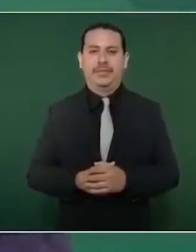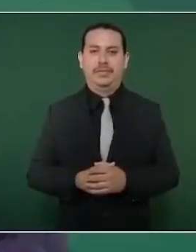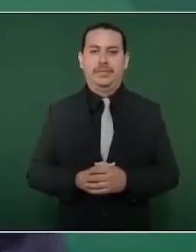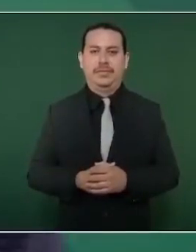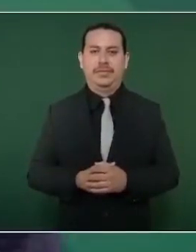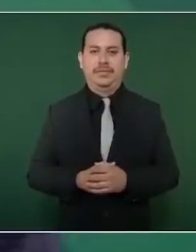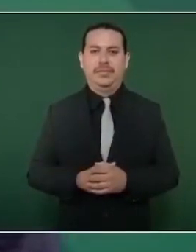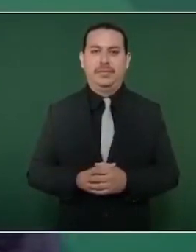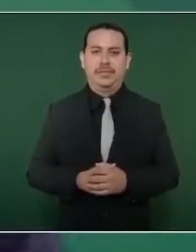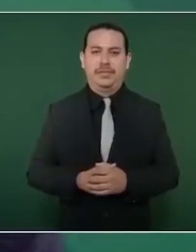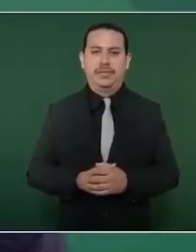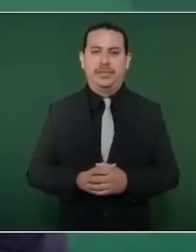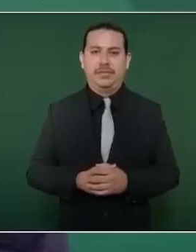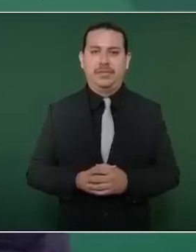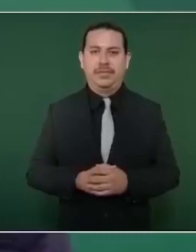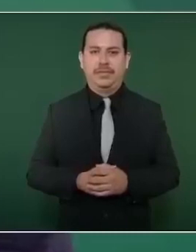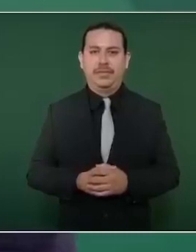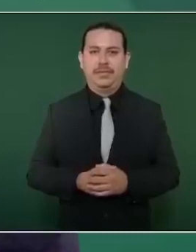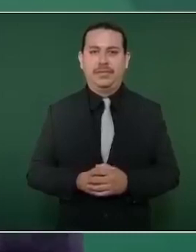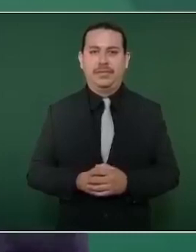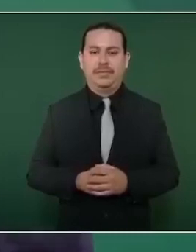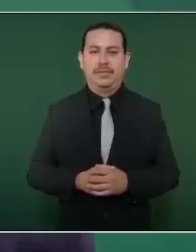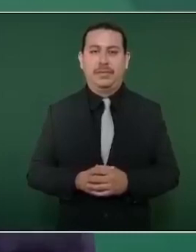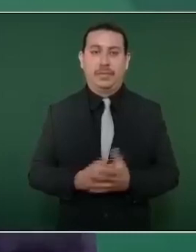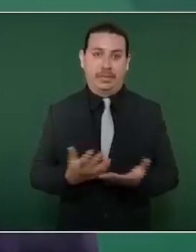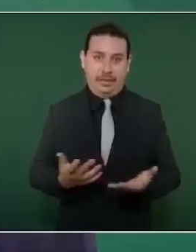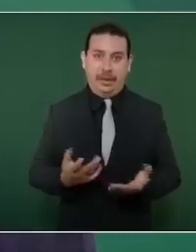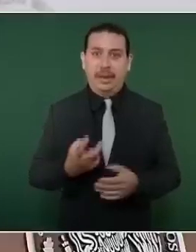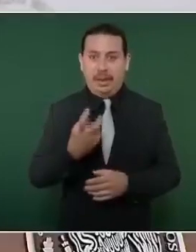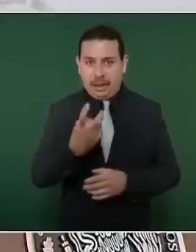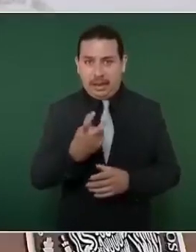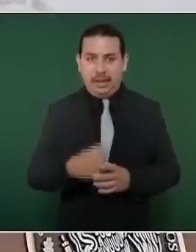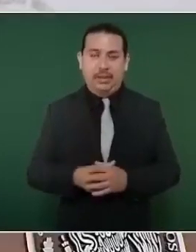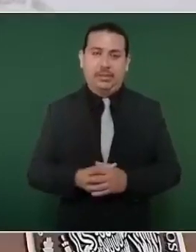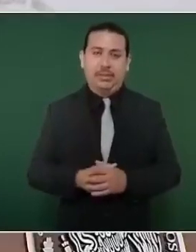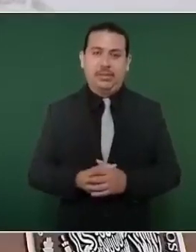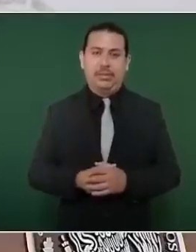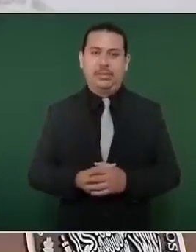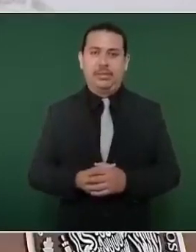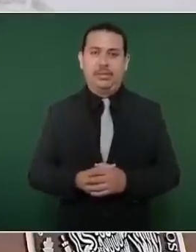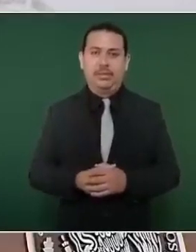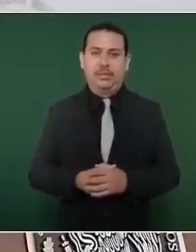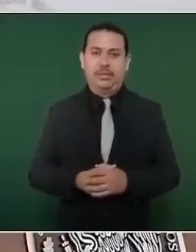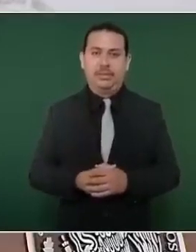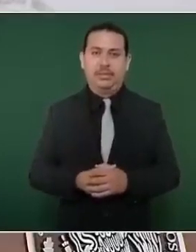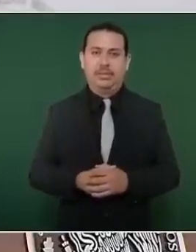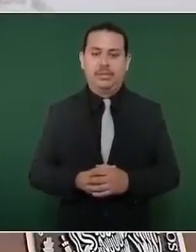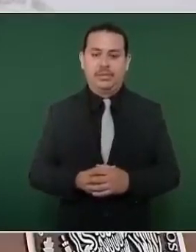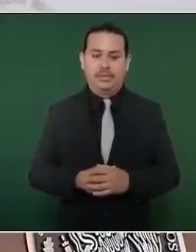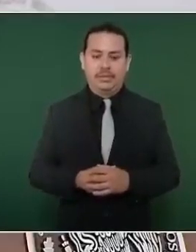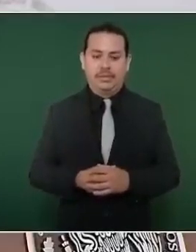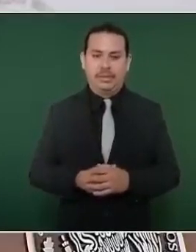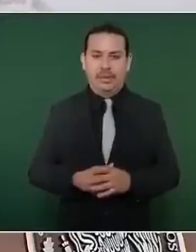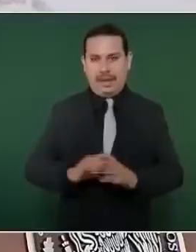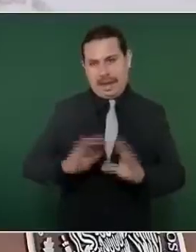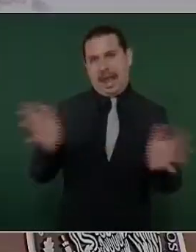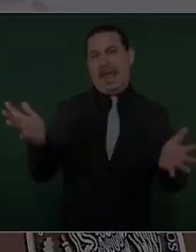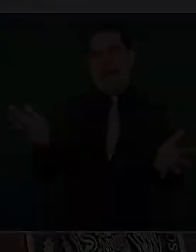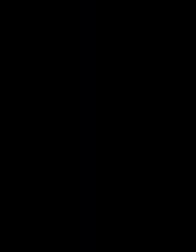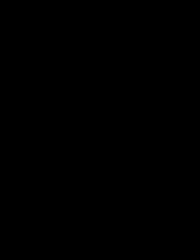Porque ya, como se dice coloquialmente, ya chole, ¿no?